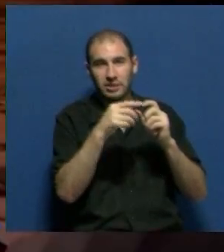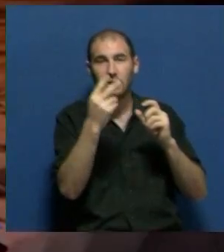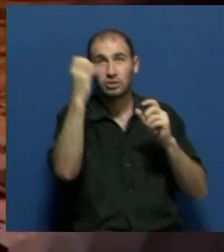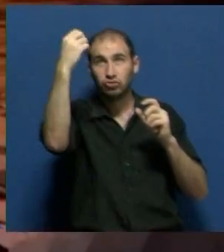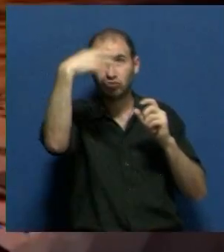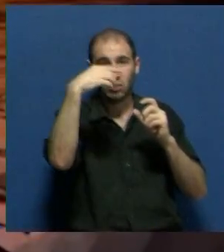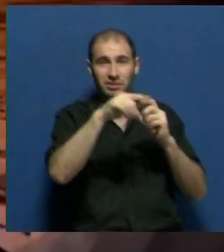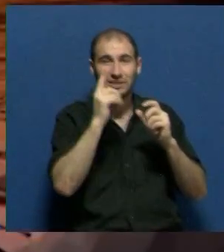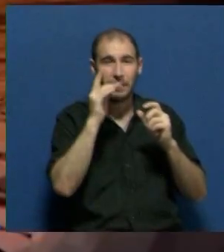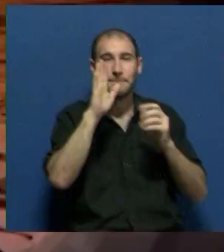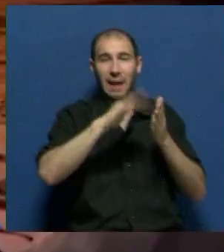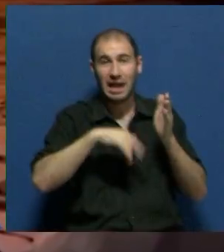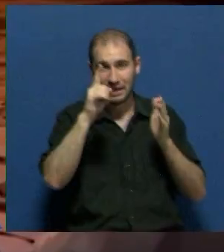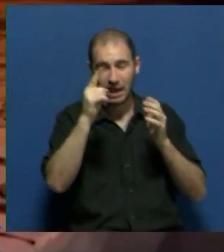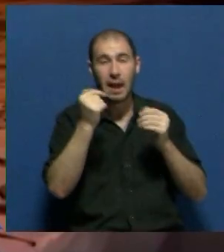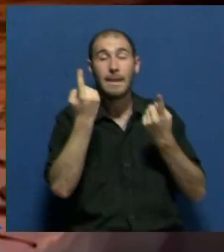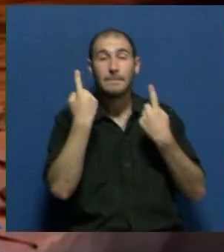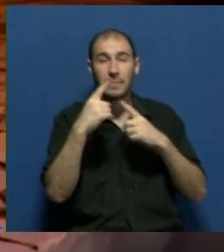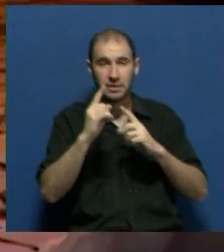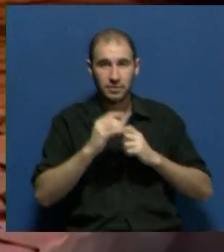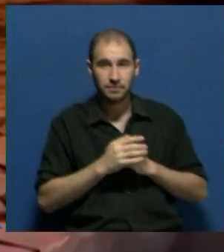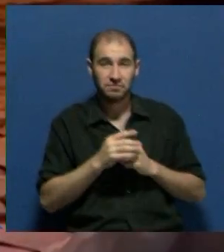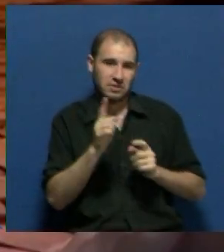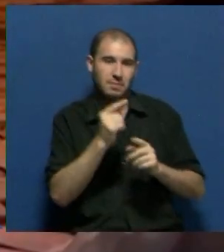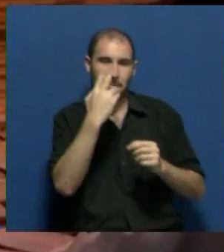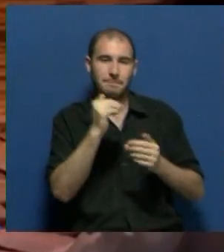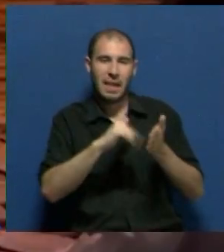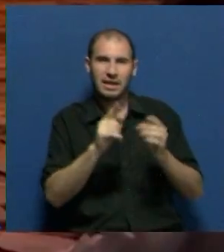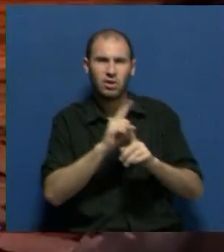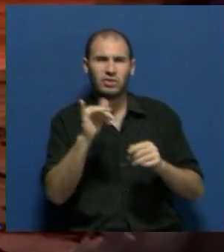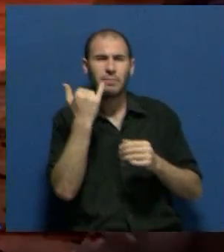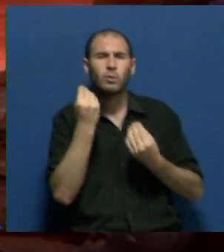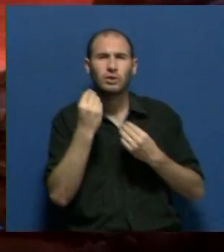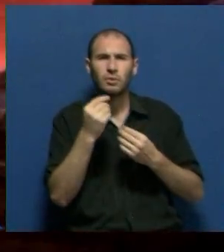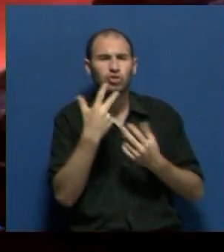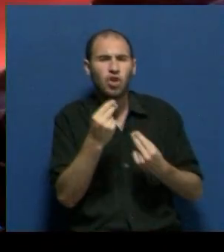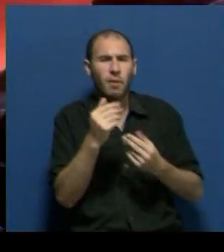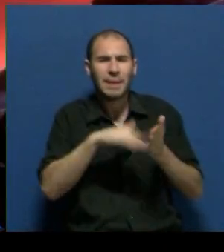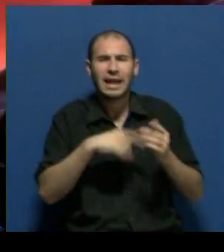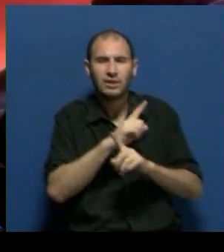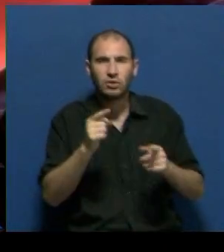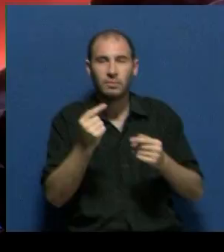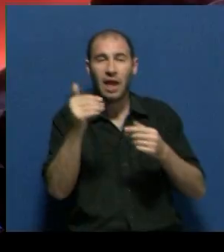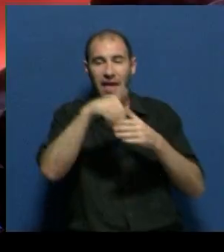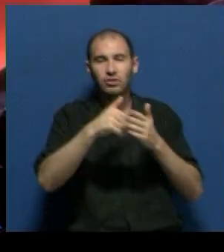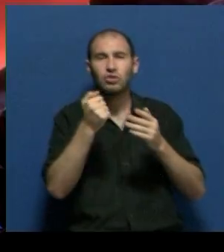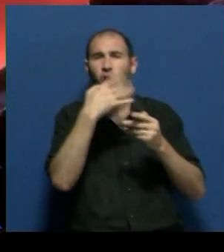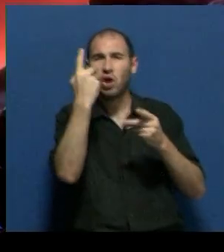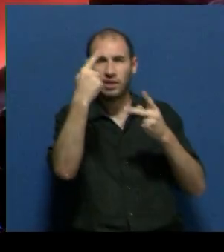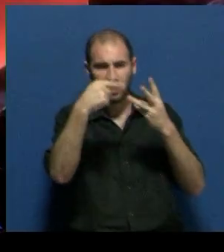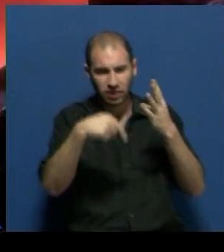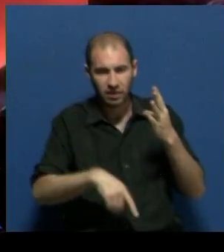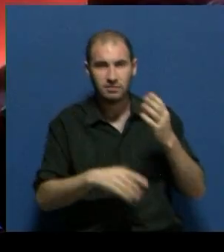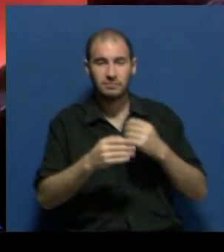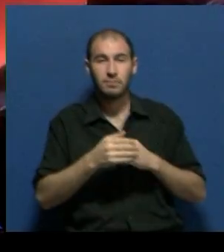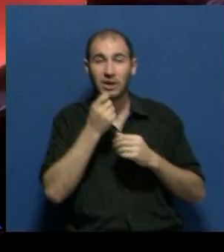del Sol, nosotros la vemos de color blanca, pero en realidad no. ¿Y cómo nos damos cuenta que no? Que está conformada por muchos colores. Un ejemplo, el